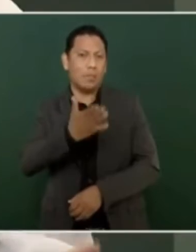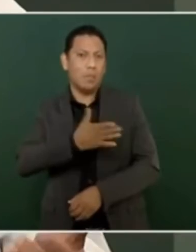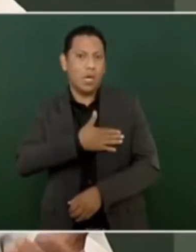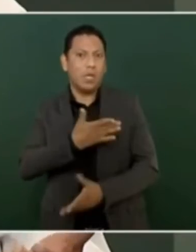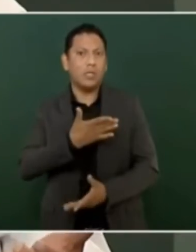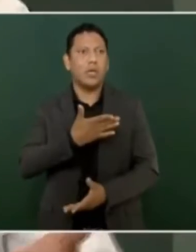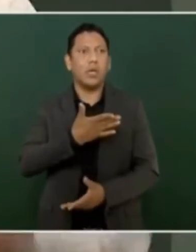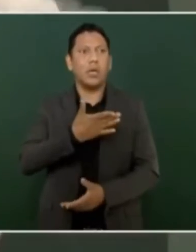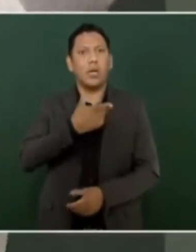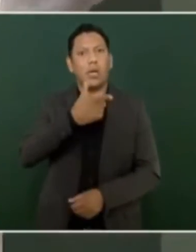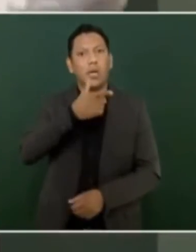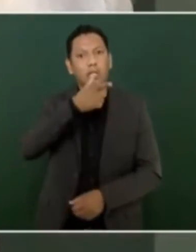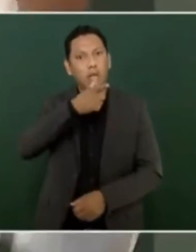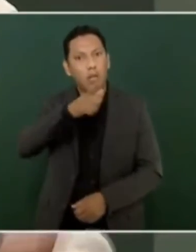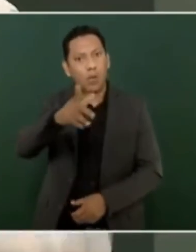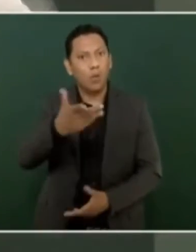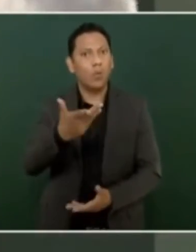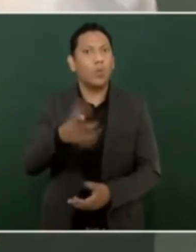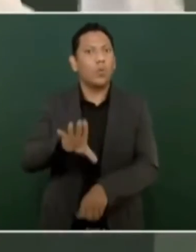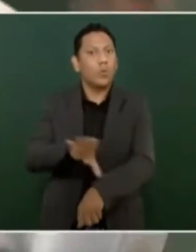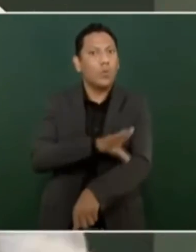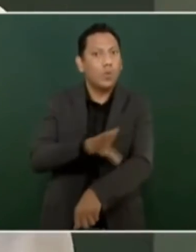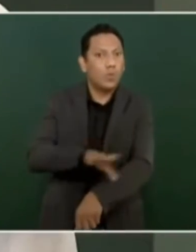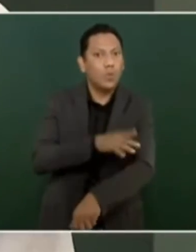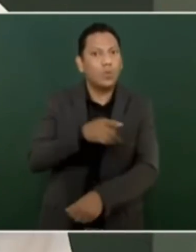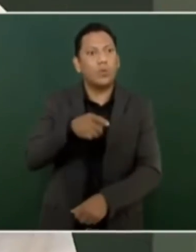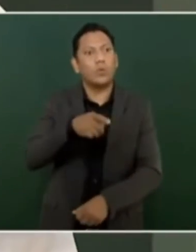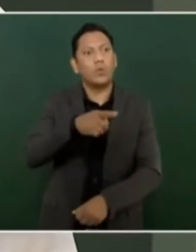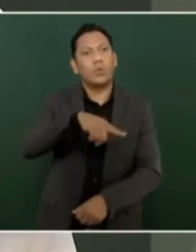luz, de las gasolinas en Europa,